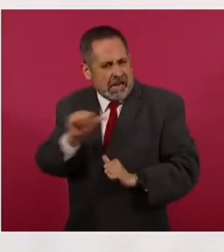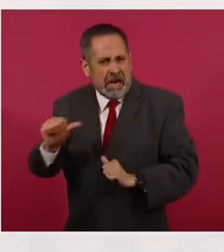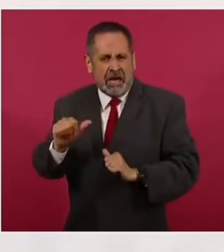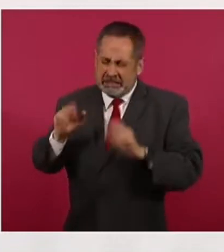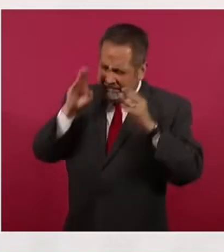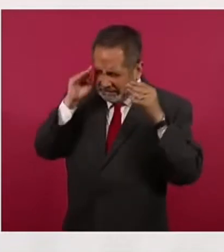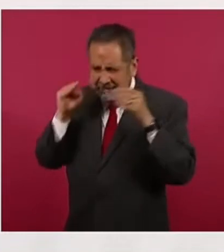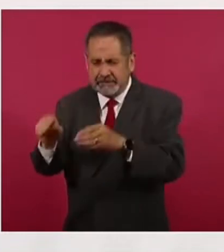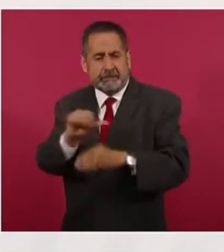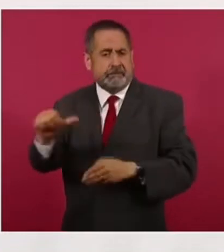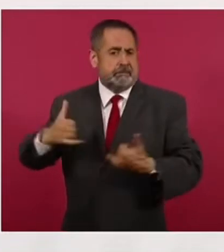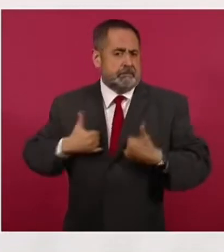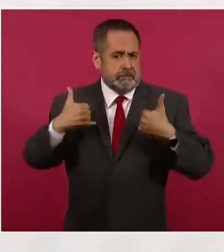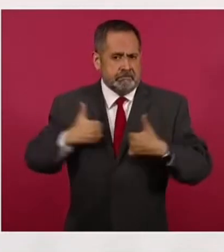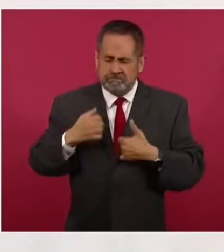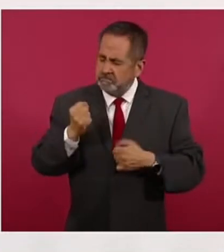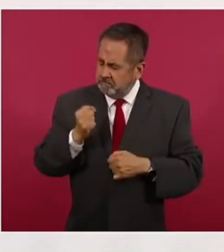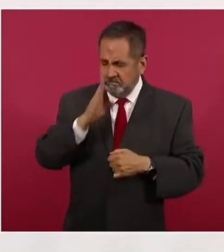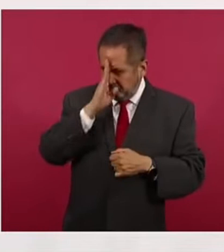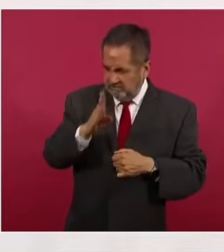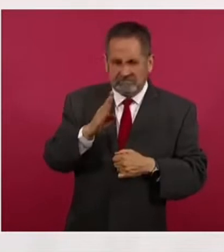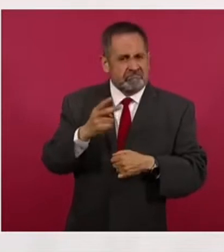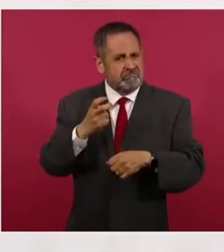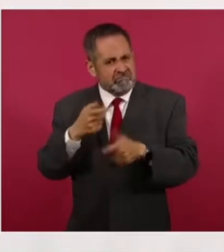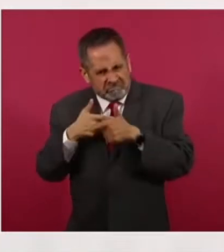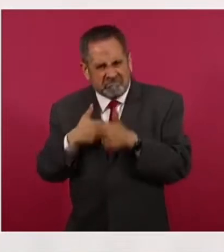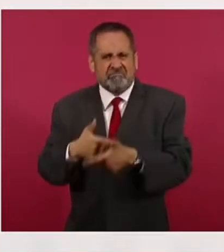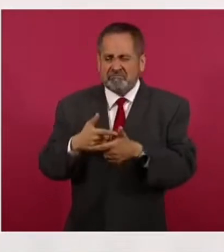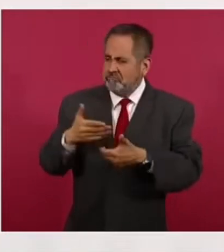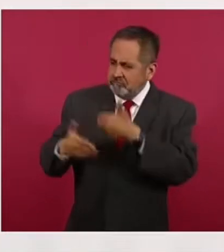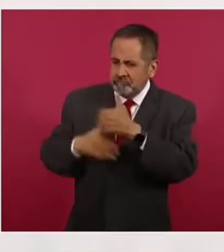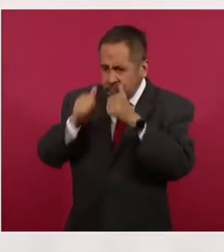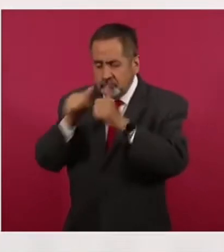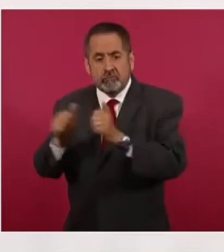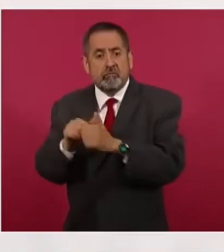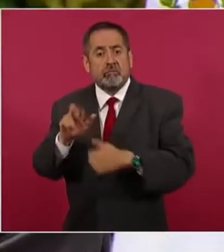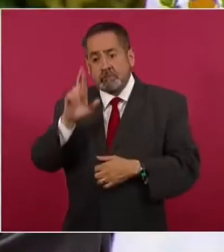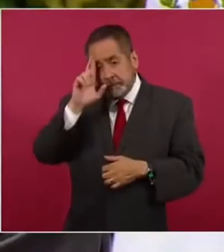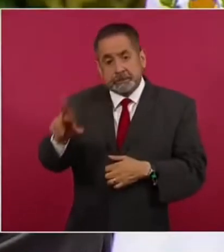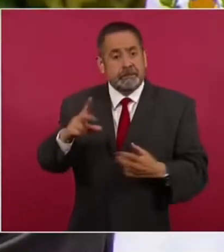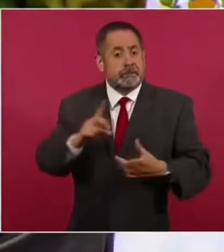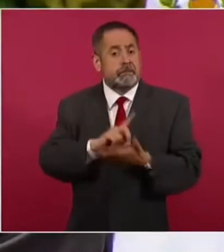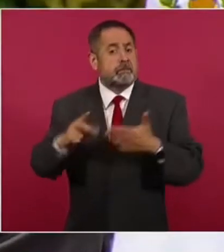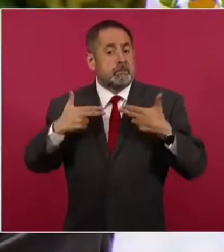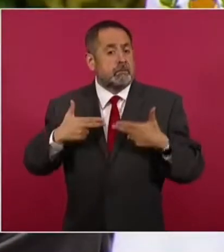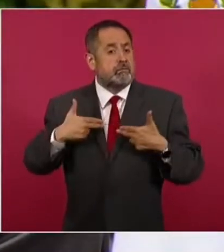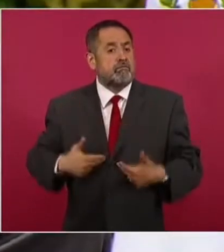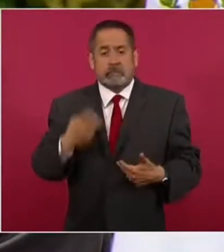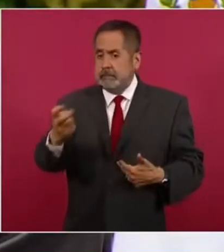actuando con profesionalismo, perseverancia, coordinación y respeto a los derechos humanos